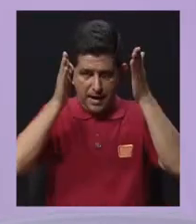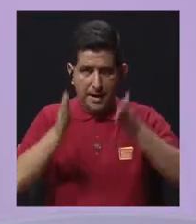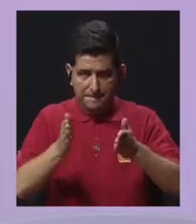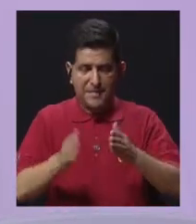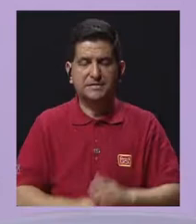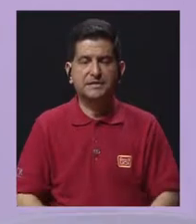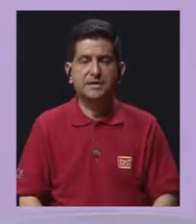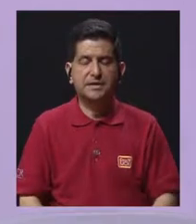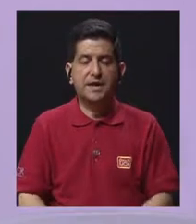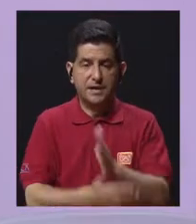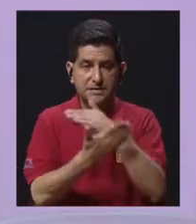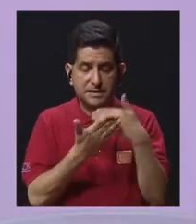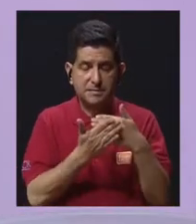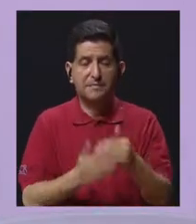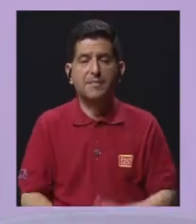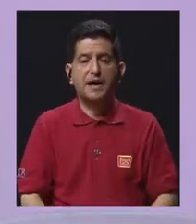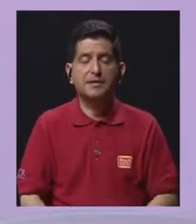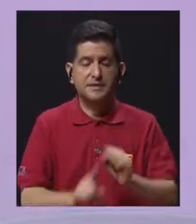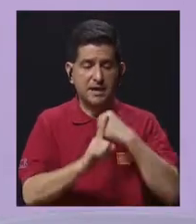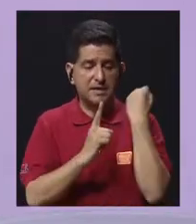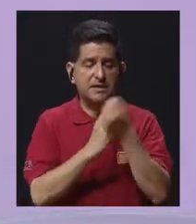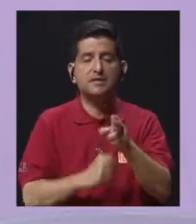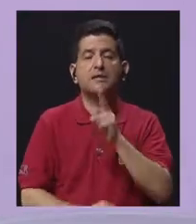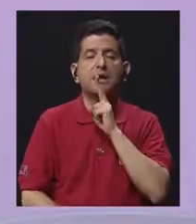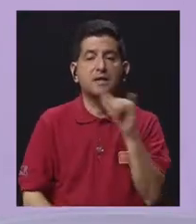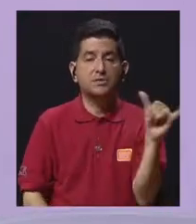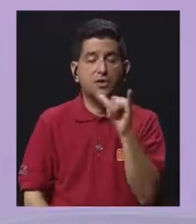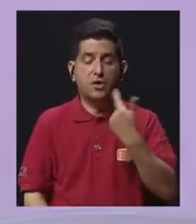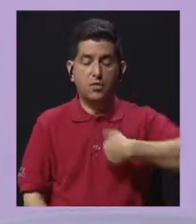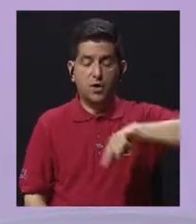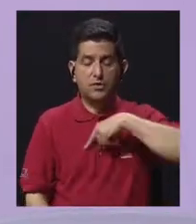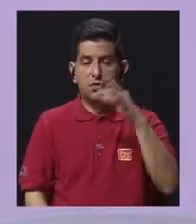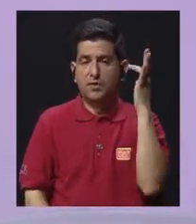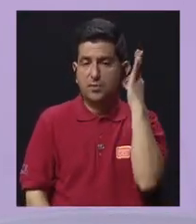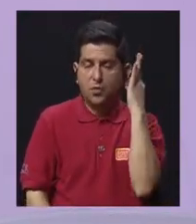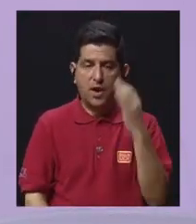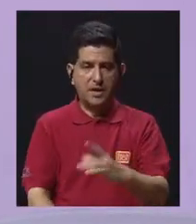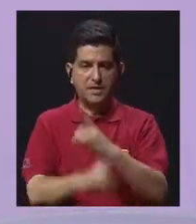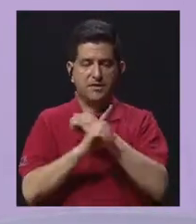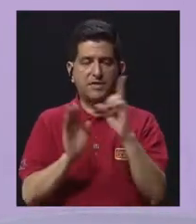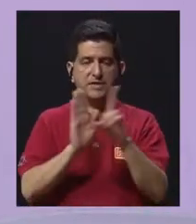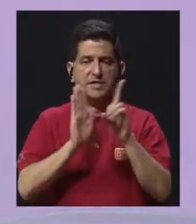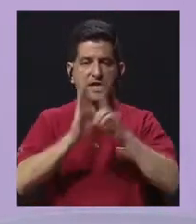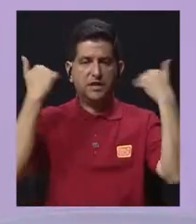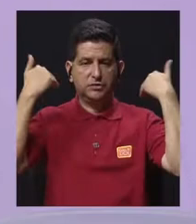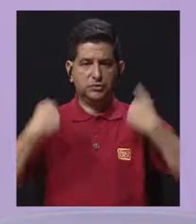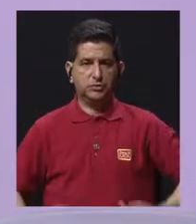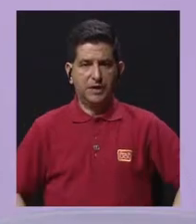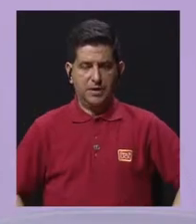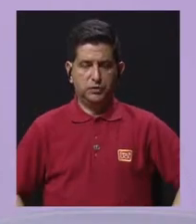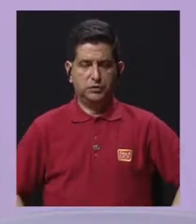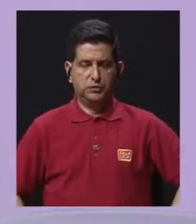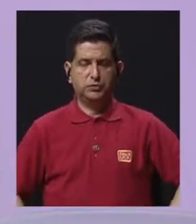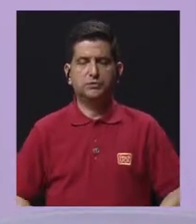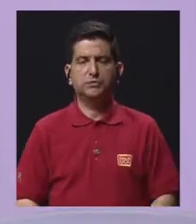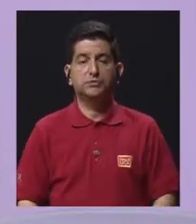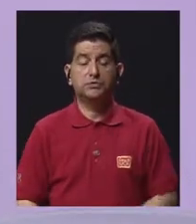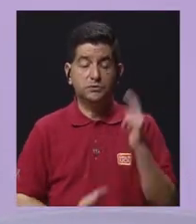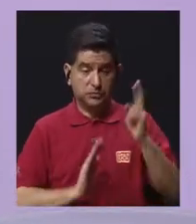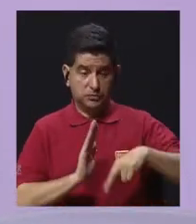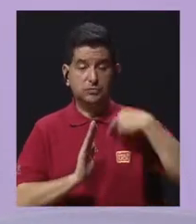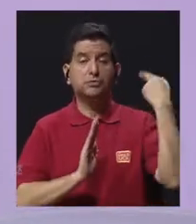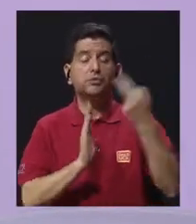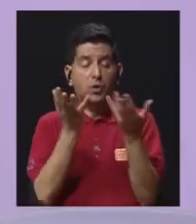experiencias como campesinas, como parte de la sociedad hondureña y también como mujeres defensoras de